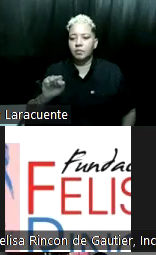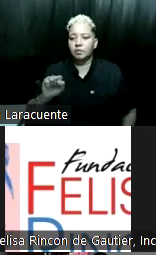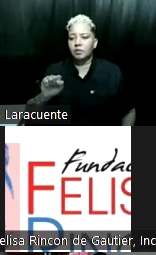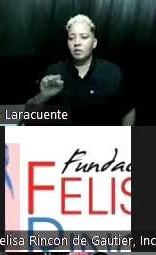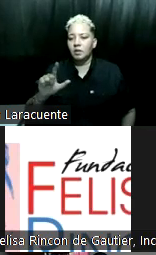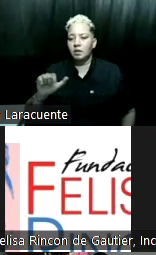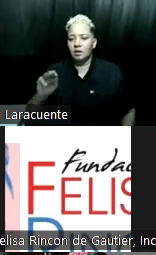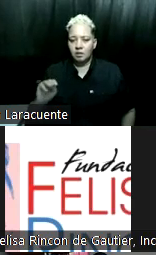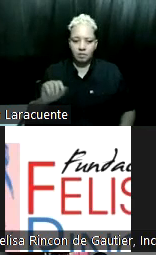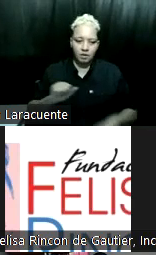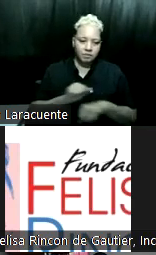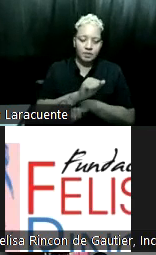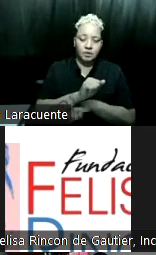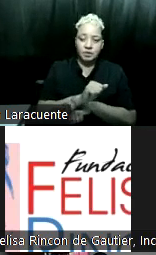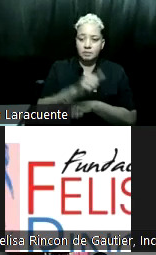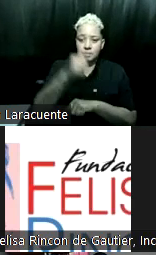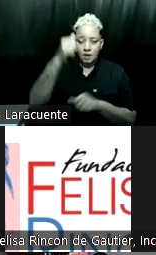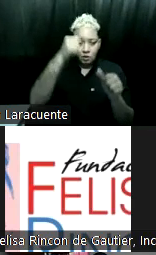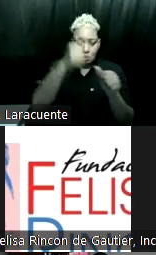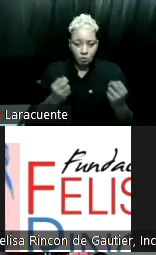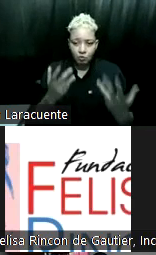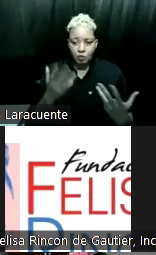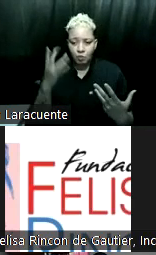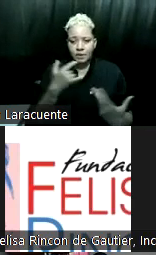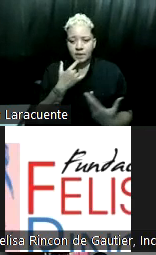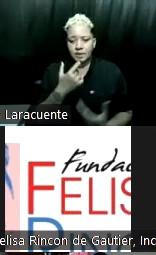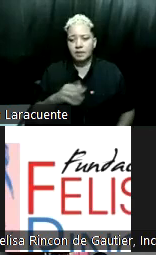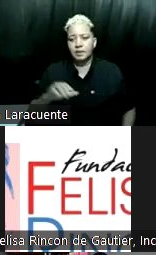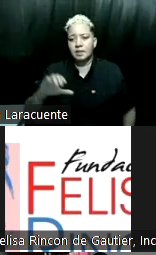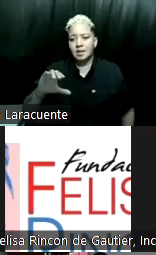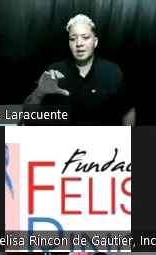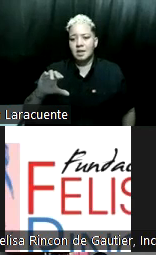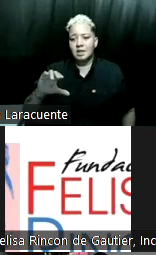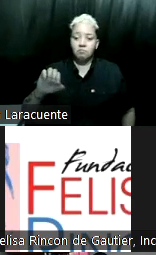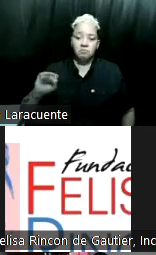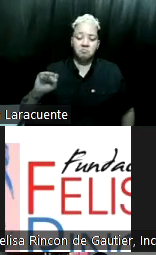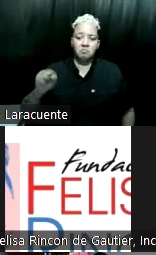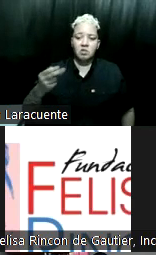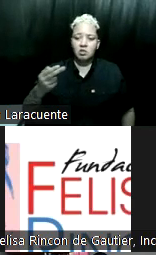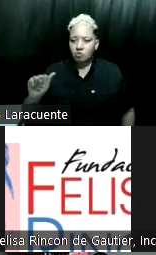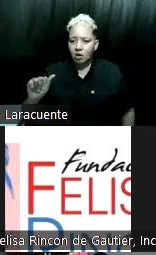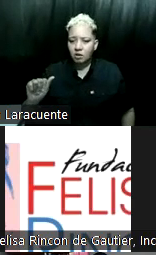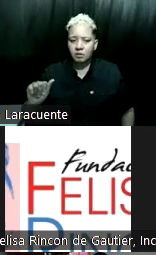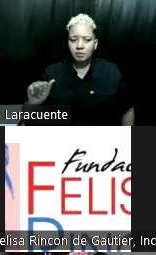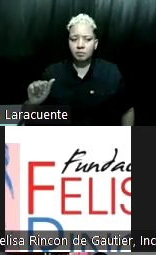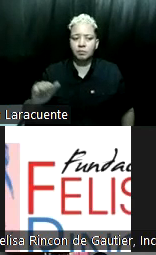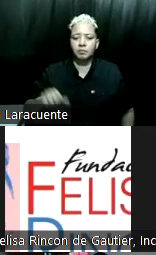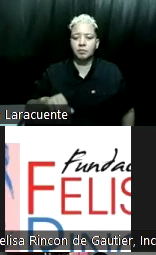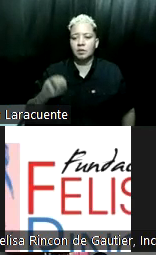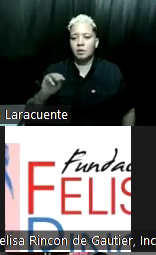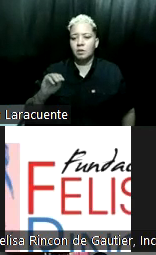figura que yo recordamos mucho porque se mencionaba mucho, el Shah, eh, Mohammad Reza